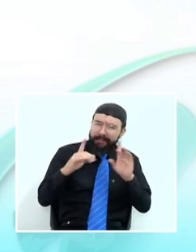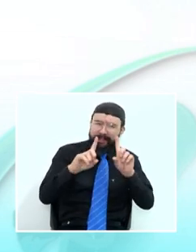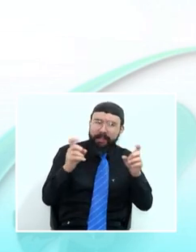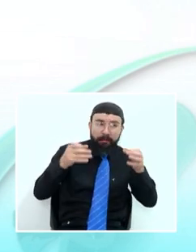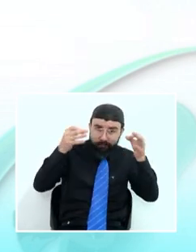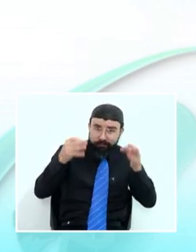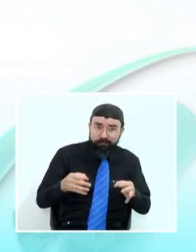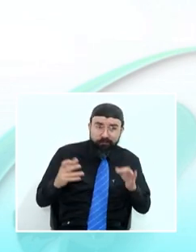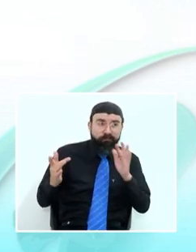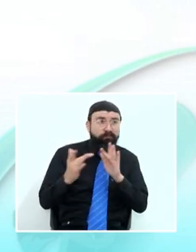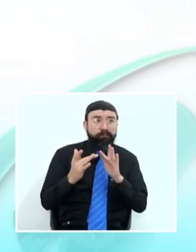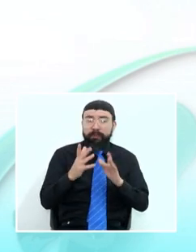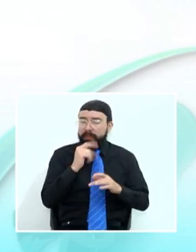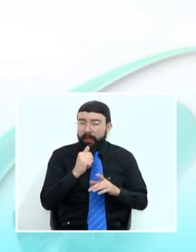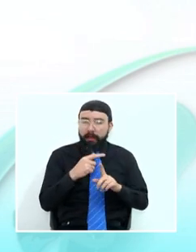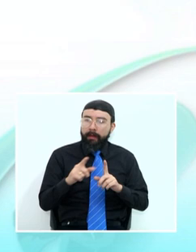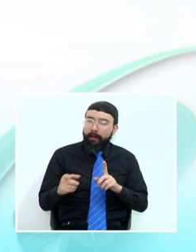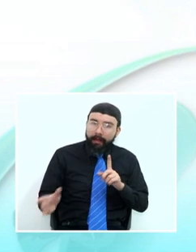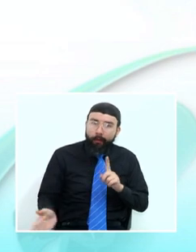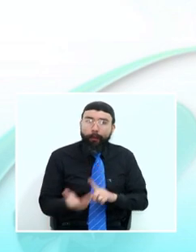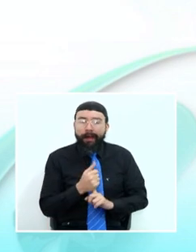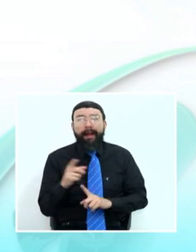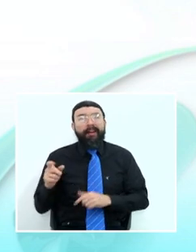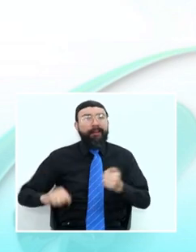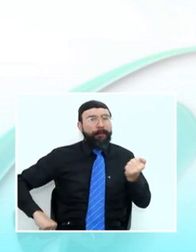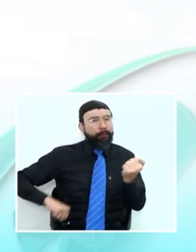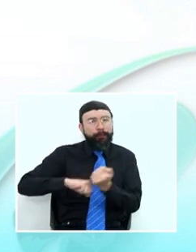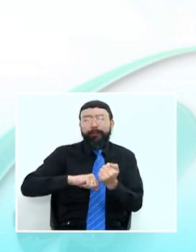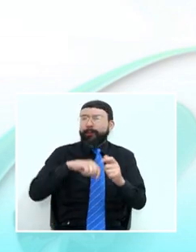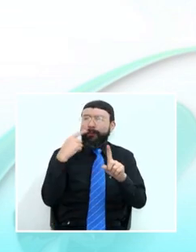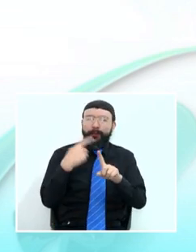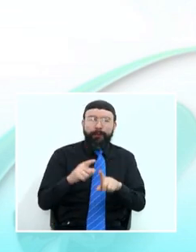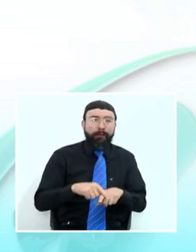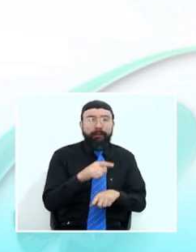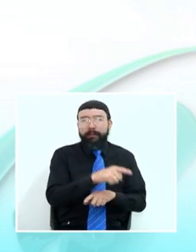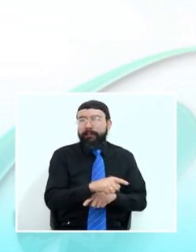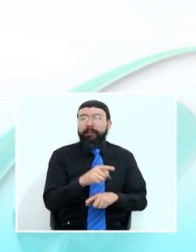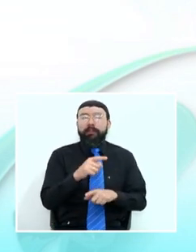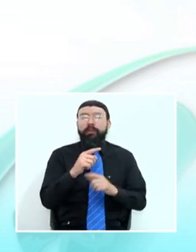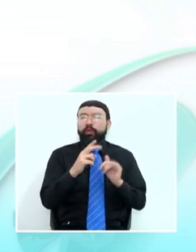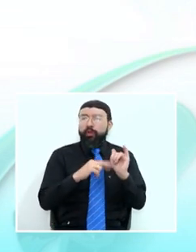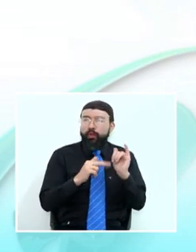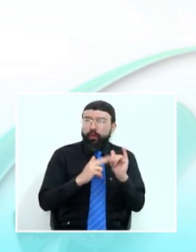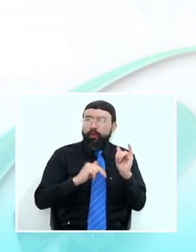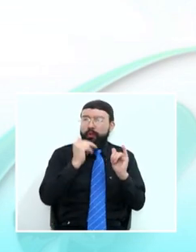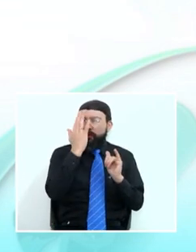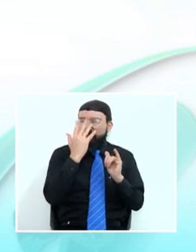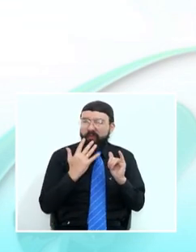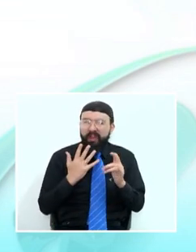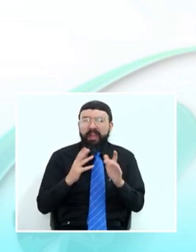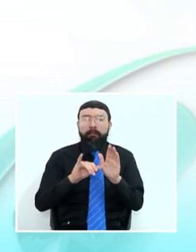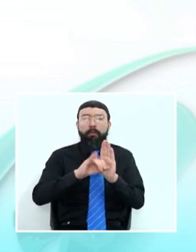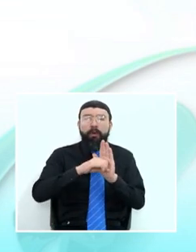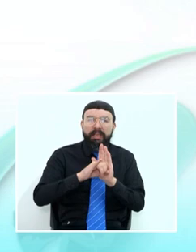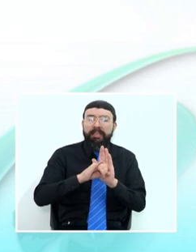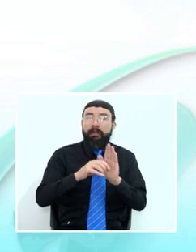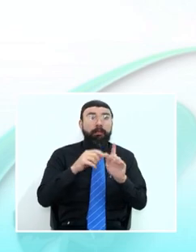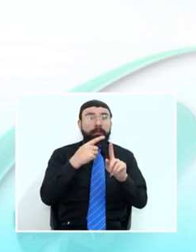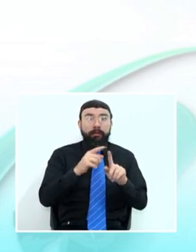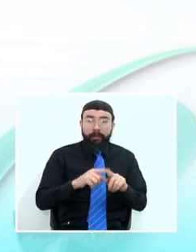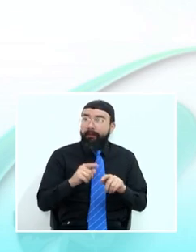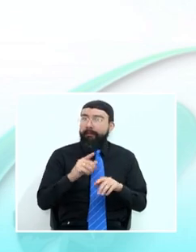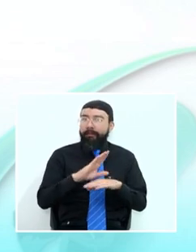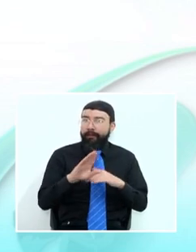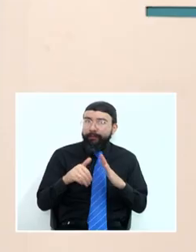igual encuentran siempre ese apoyo en todas las redes, en YouTube, Facebook, Instagram, con todo el equipo de médicos respondiéndoles a todos